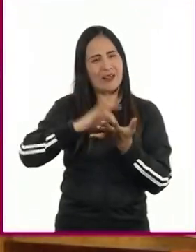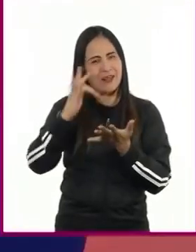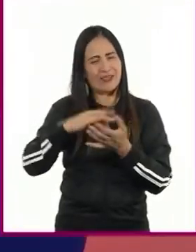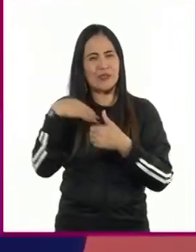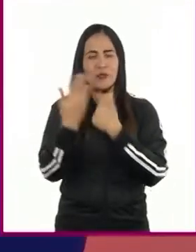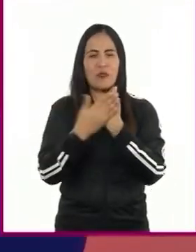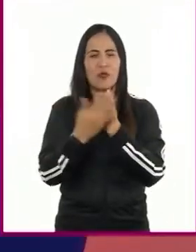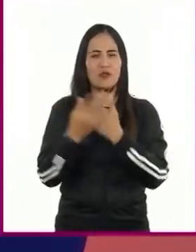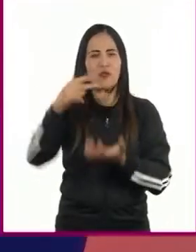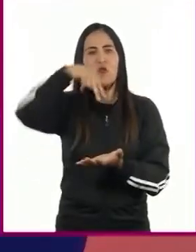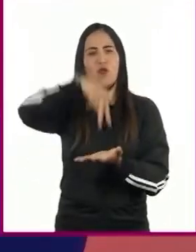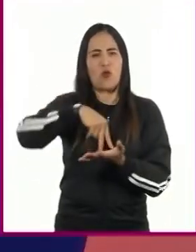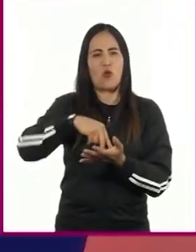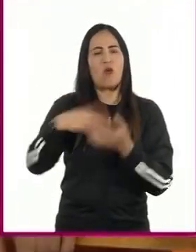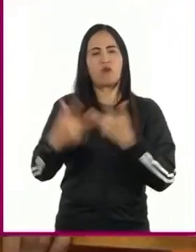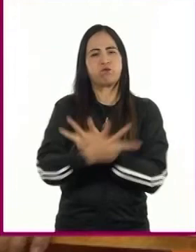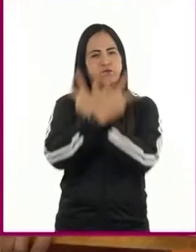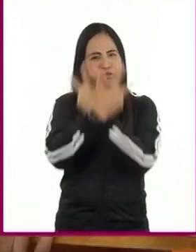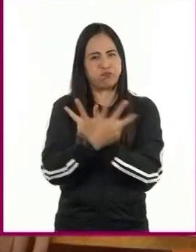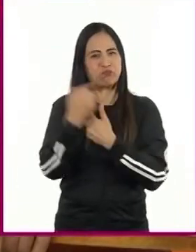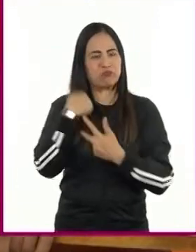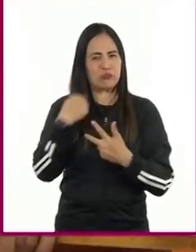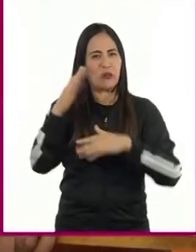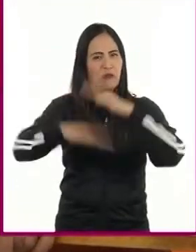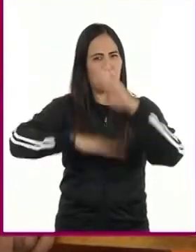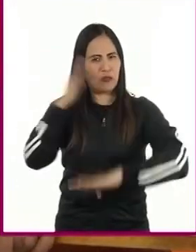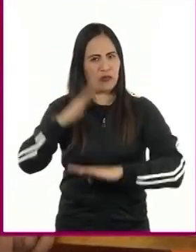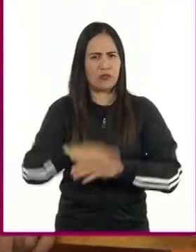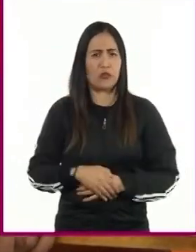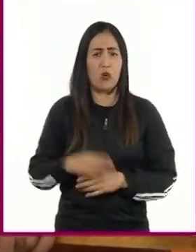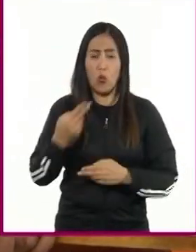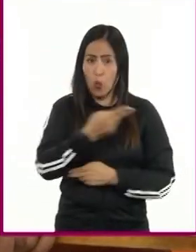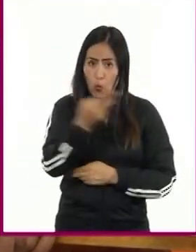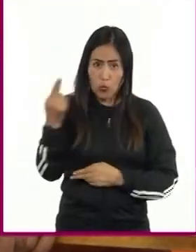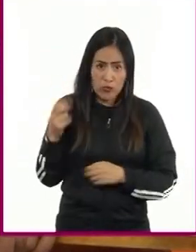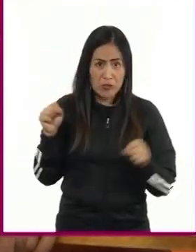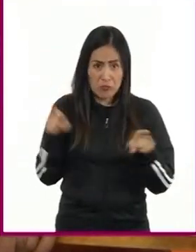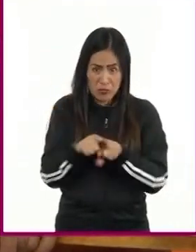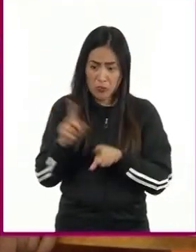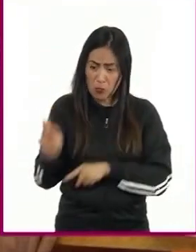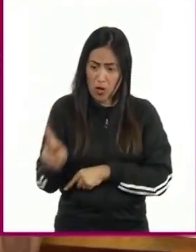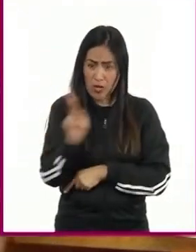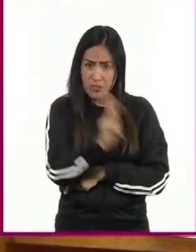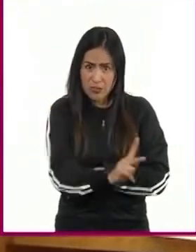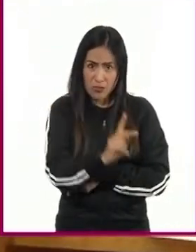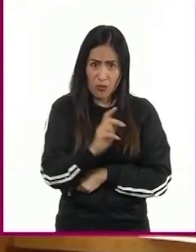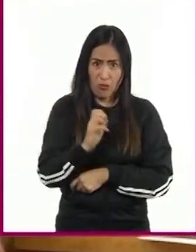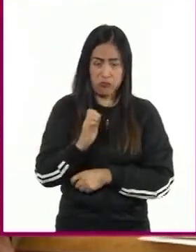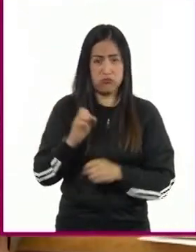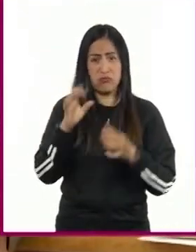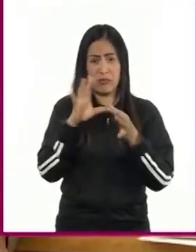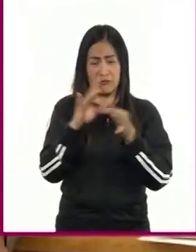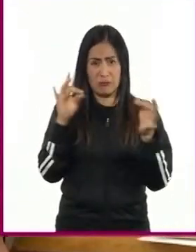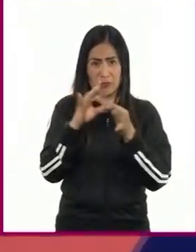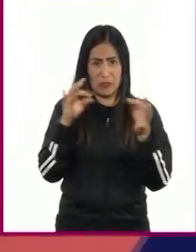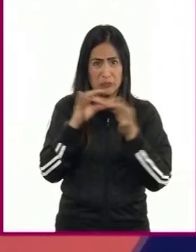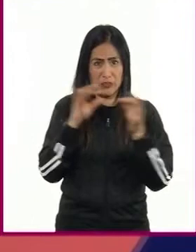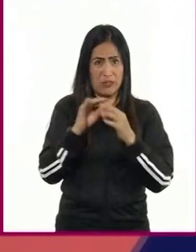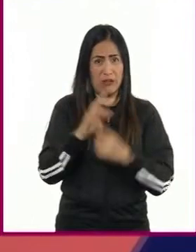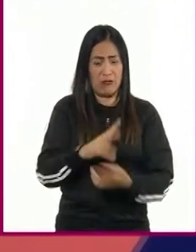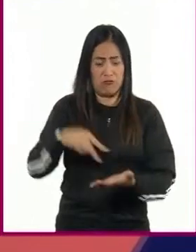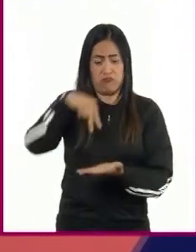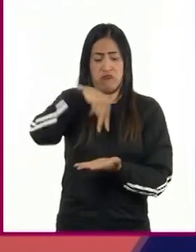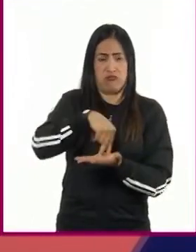Muy bien. Alumnas y alumnos, ¿han estado ustedes en una situación similar? ¿Recuerdan cómo la solucionaron?